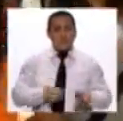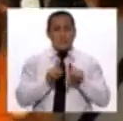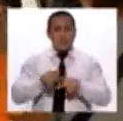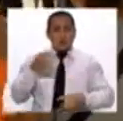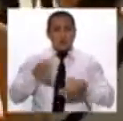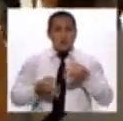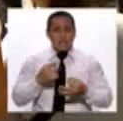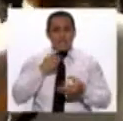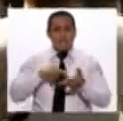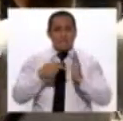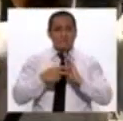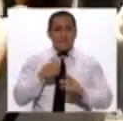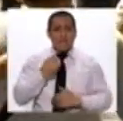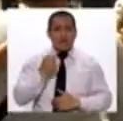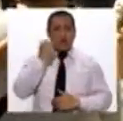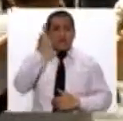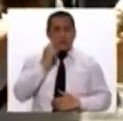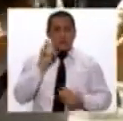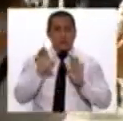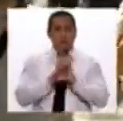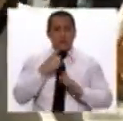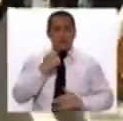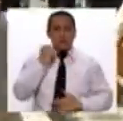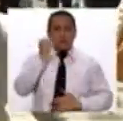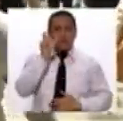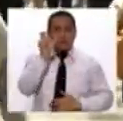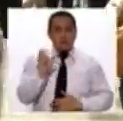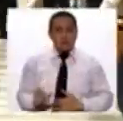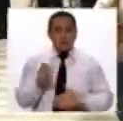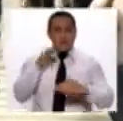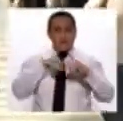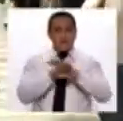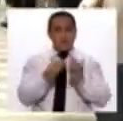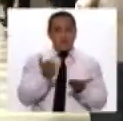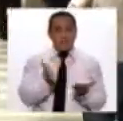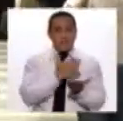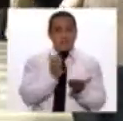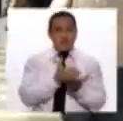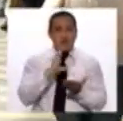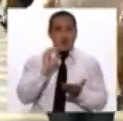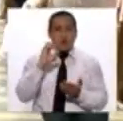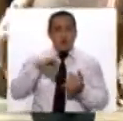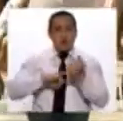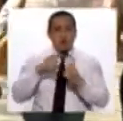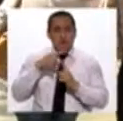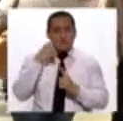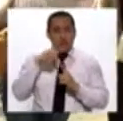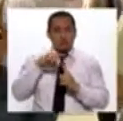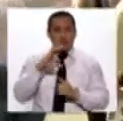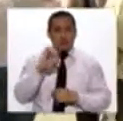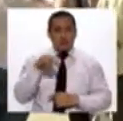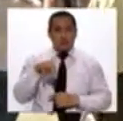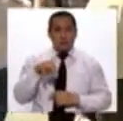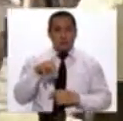la protección de los derechos fundamentales de la persona, consagrados en la Constitución.